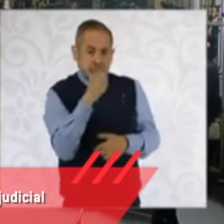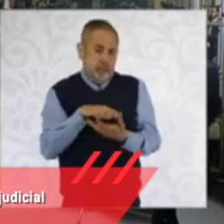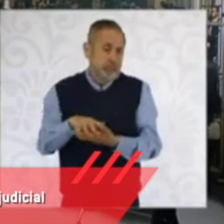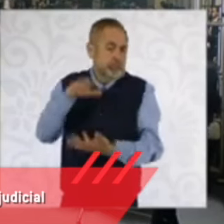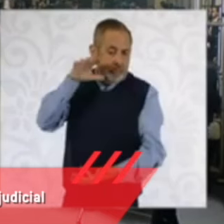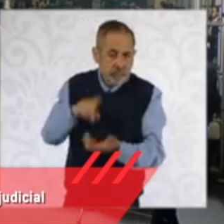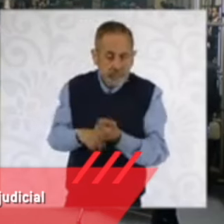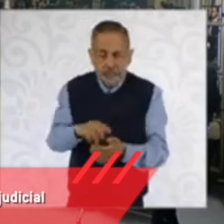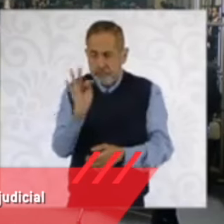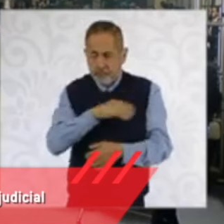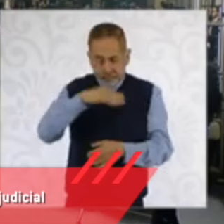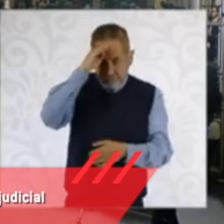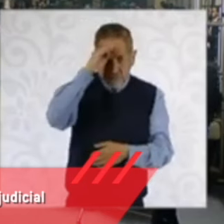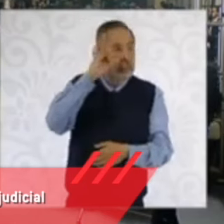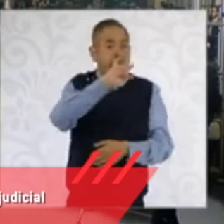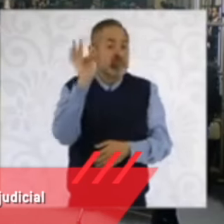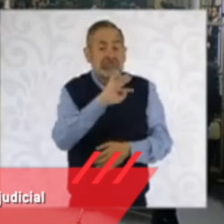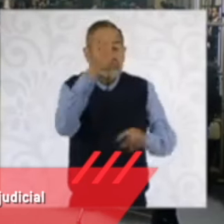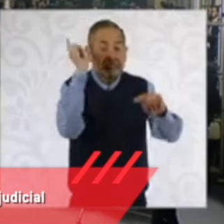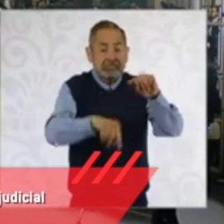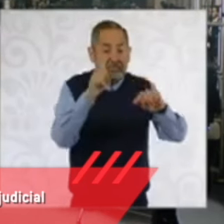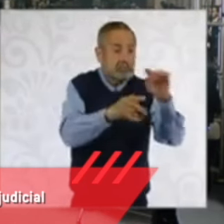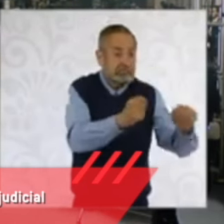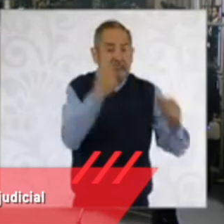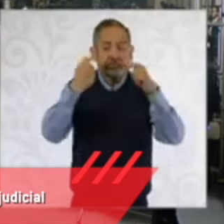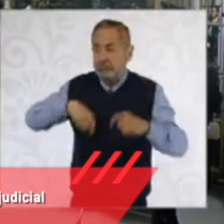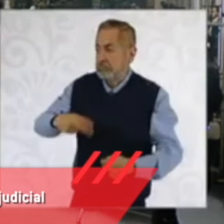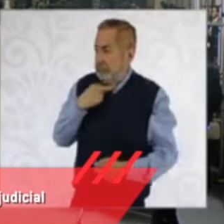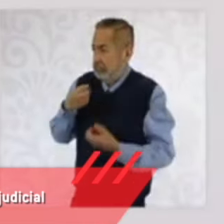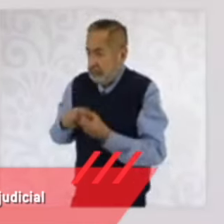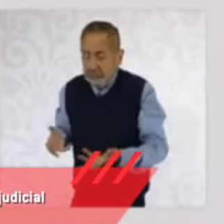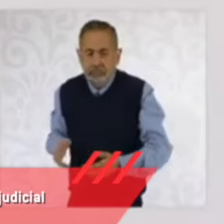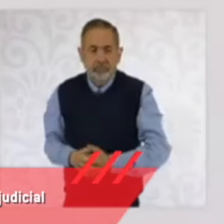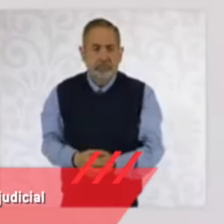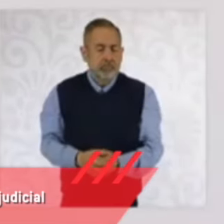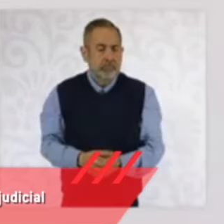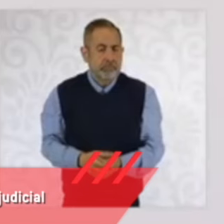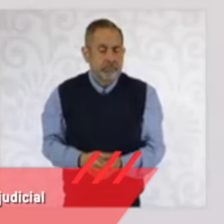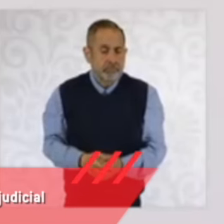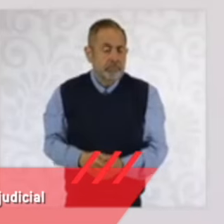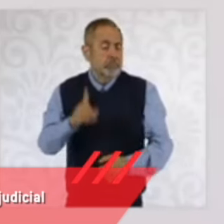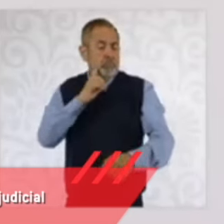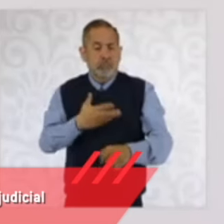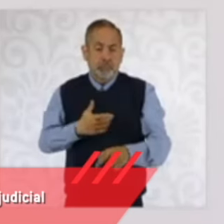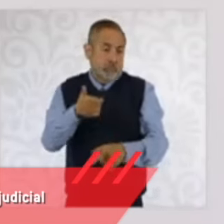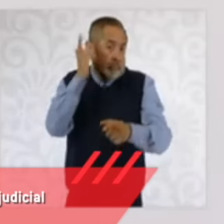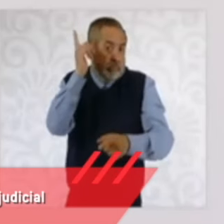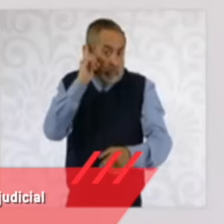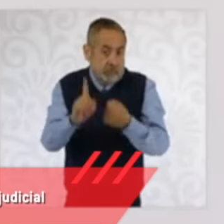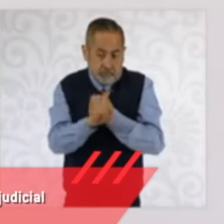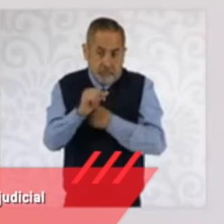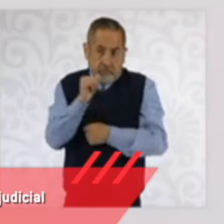tribunal constitucional desestimó los conceptos de invalidez ante esta decisión el presidente del senado de la